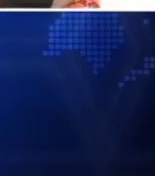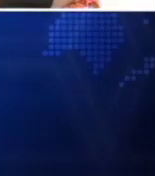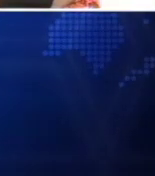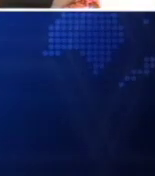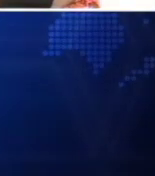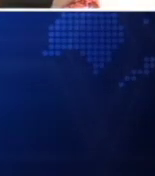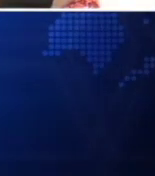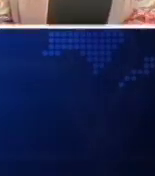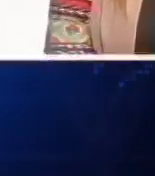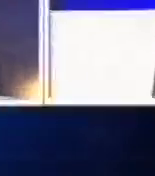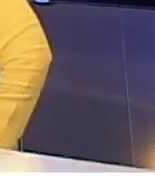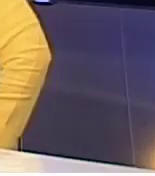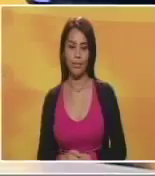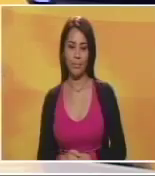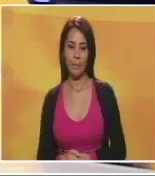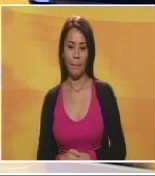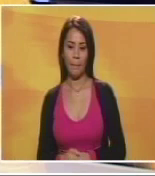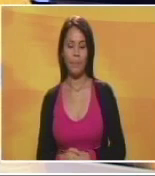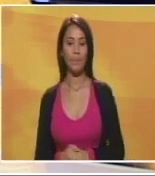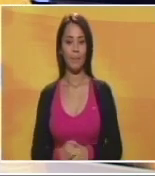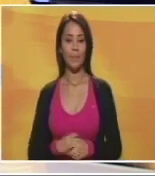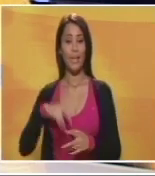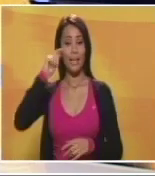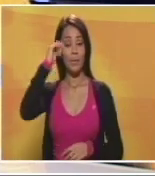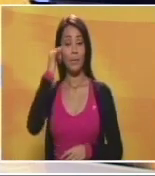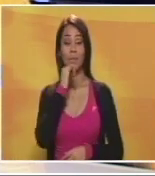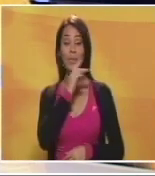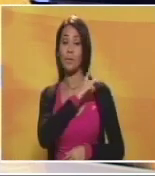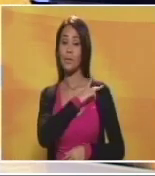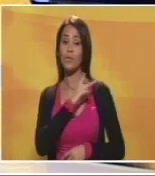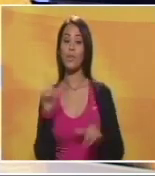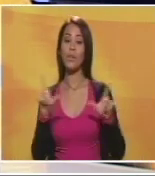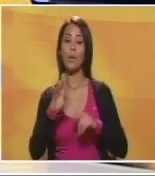Milagros. Gracias, Endrina. Amigos, así ponemos punto y final a la emisión